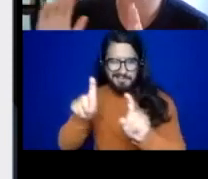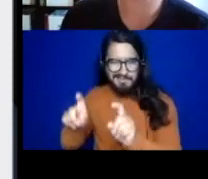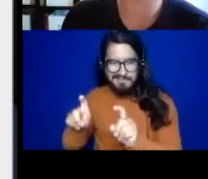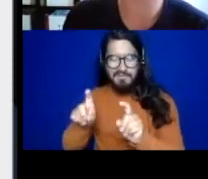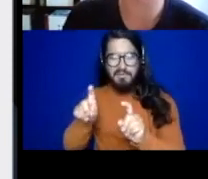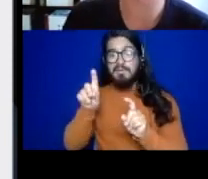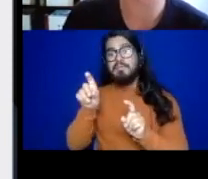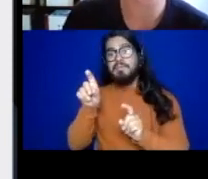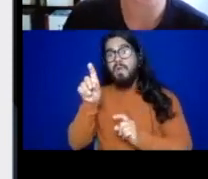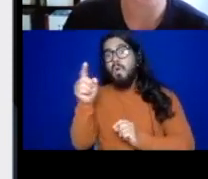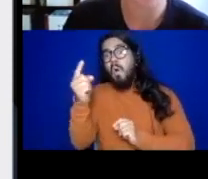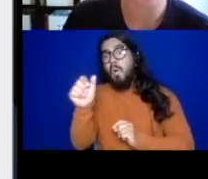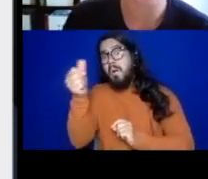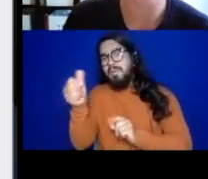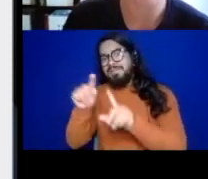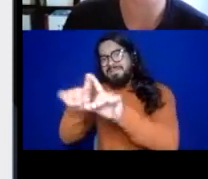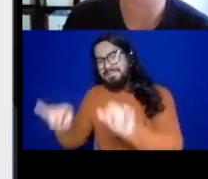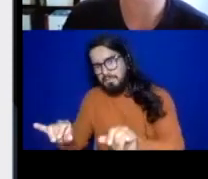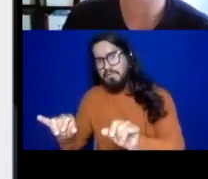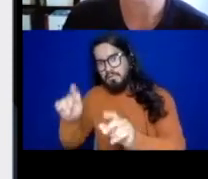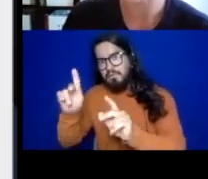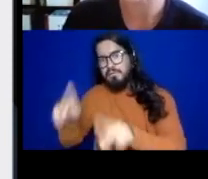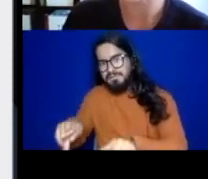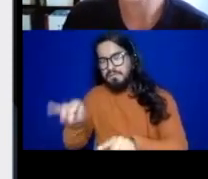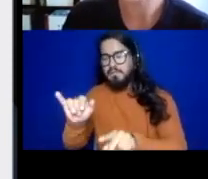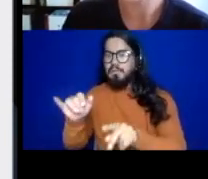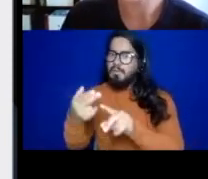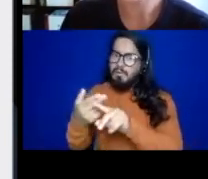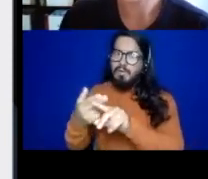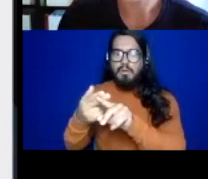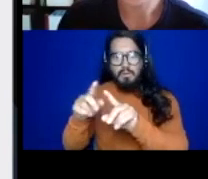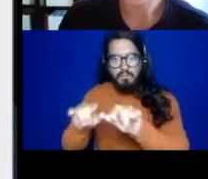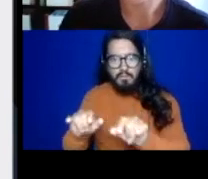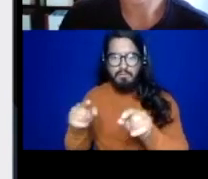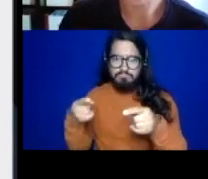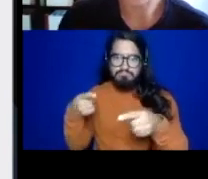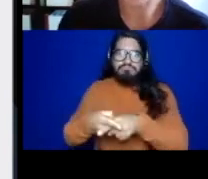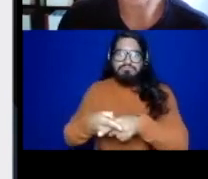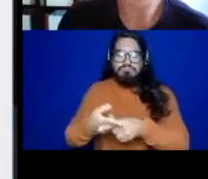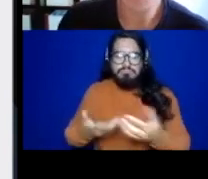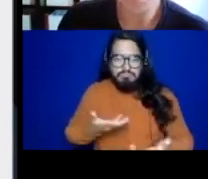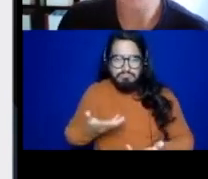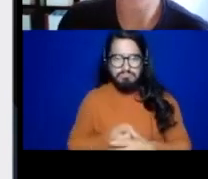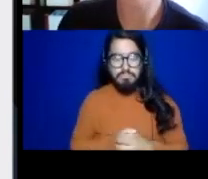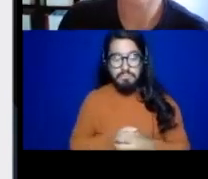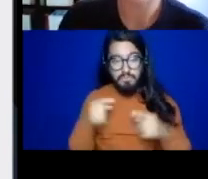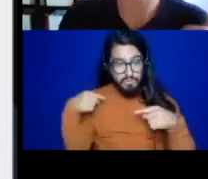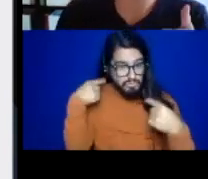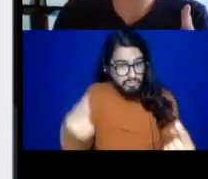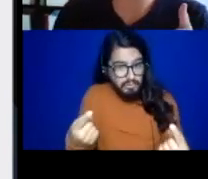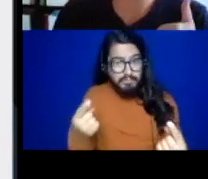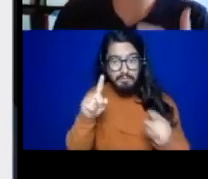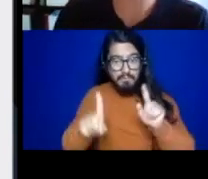esa contraseña, y como alguien la estaba básicamente reusando, tuvo acceso a esos códigos. ¿Alguien tiene